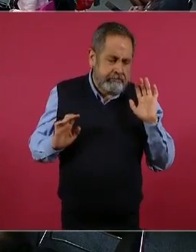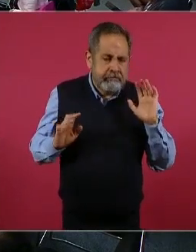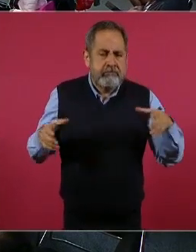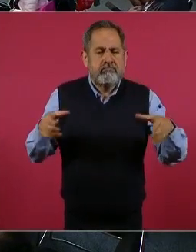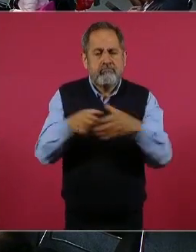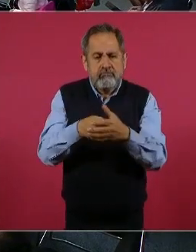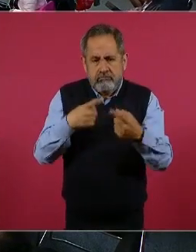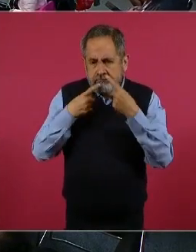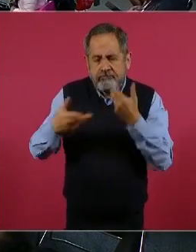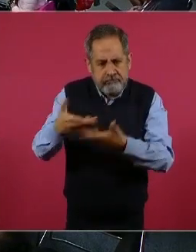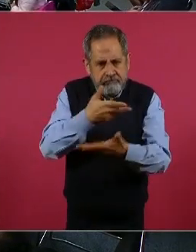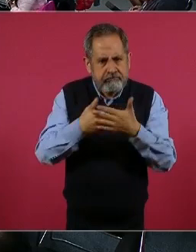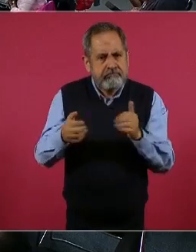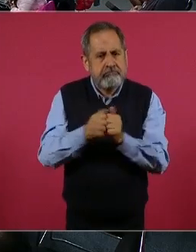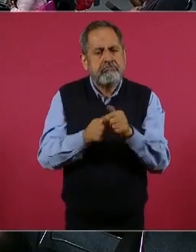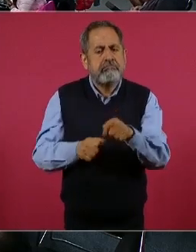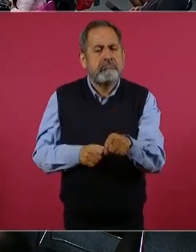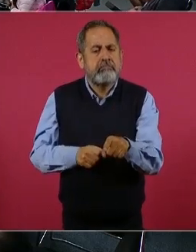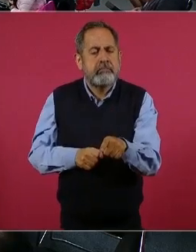se pueden